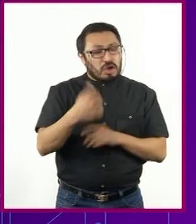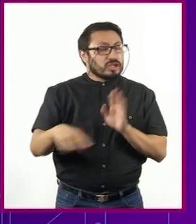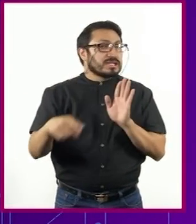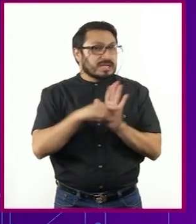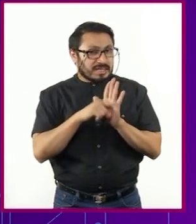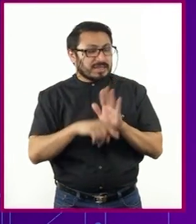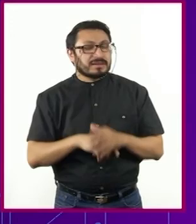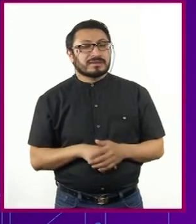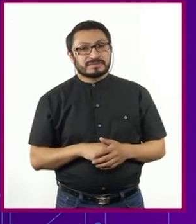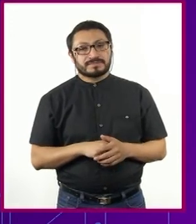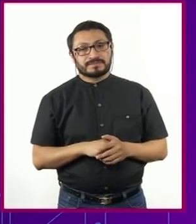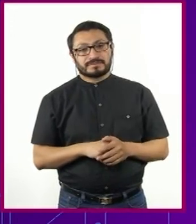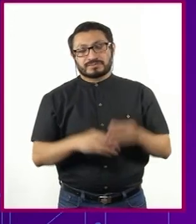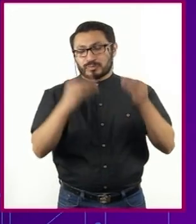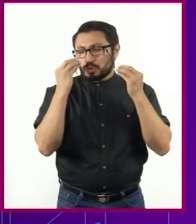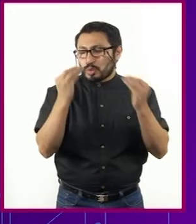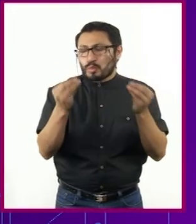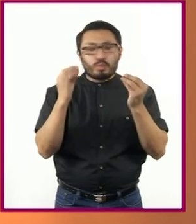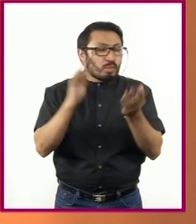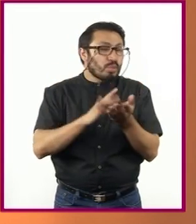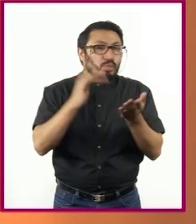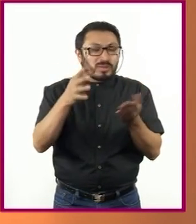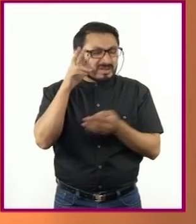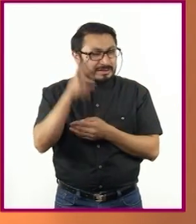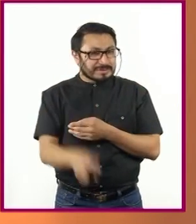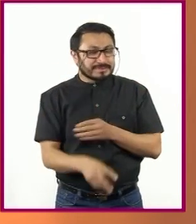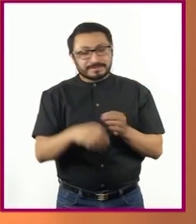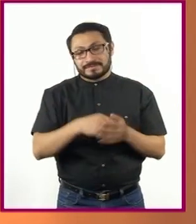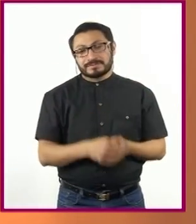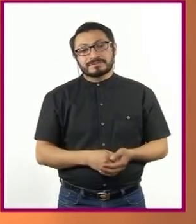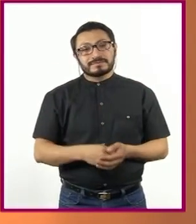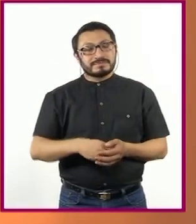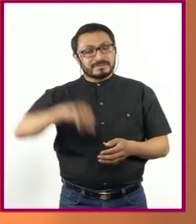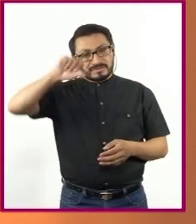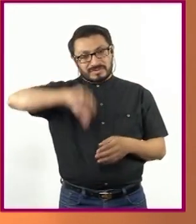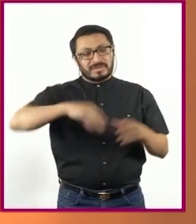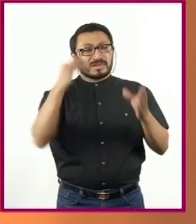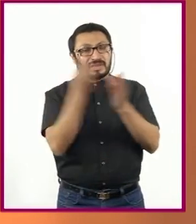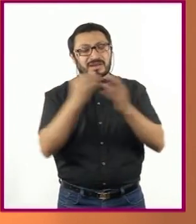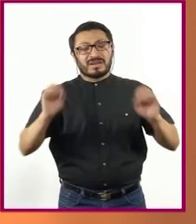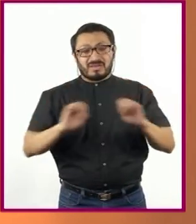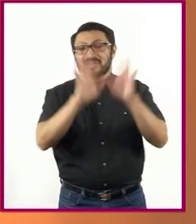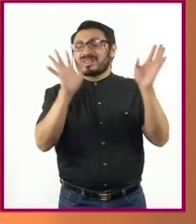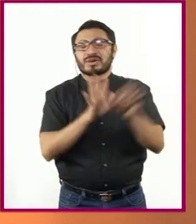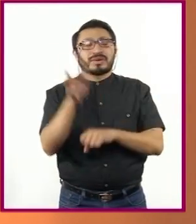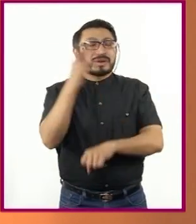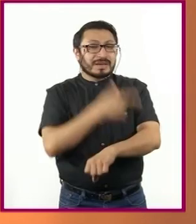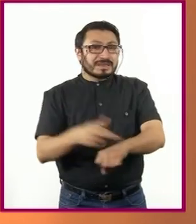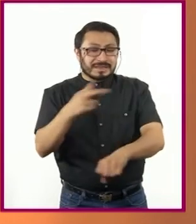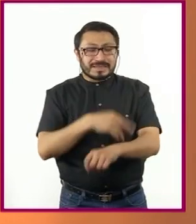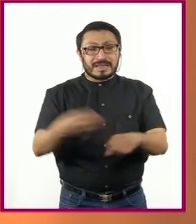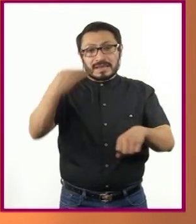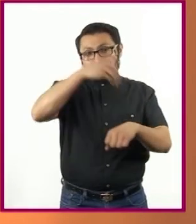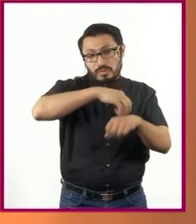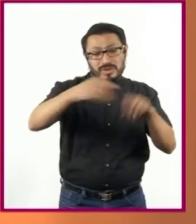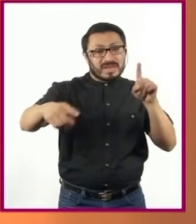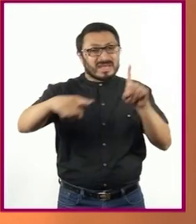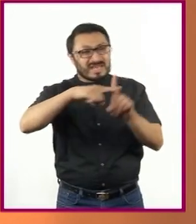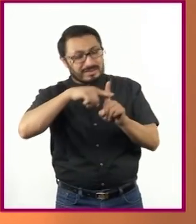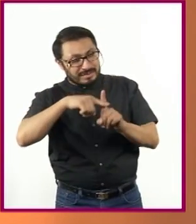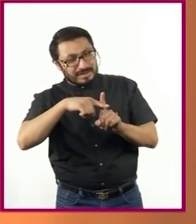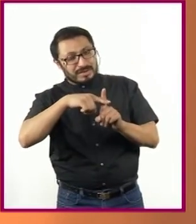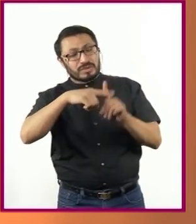negativo. Muchas gracias, profesor. Con lo visto en esta sesión ya tenemos claras las reglas para sumar y restar